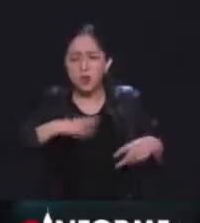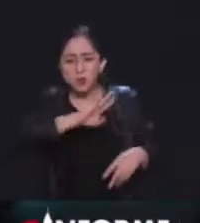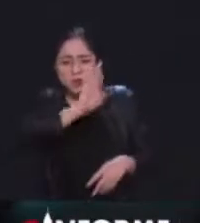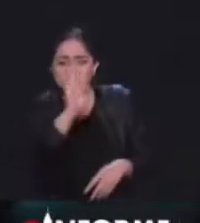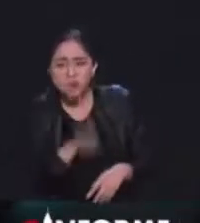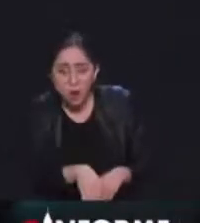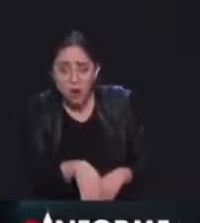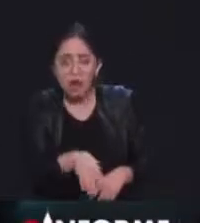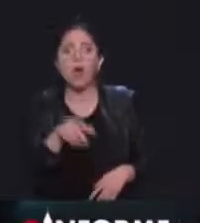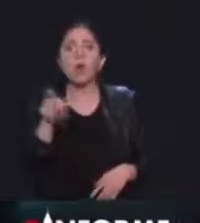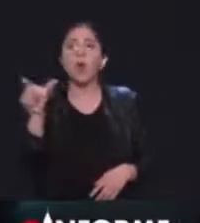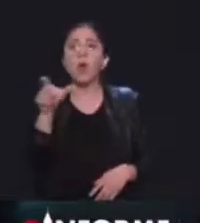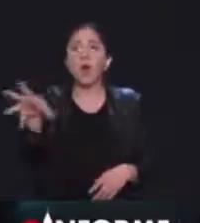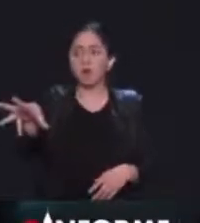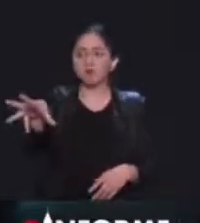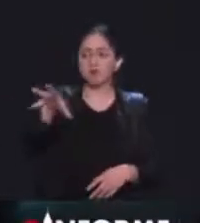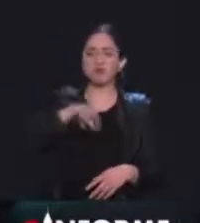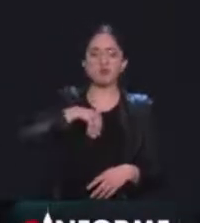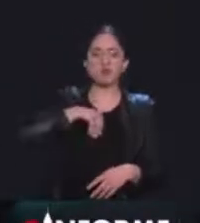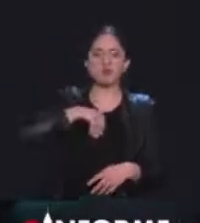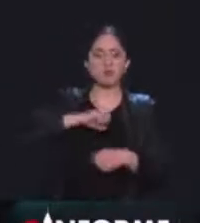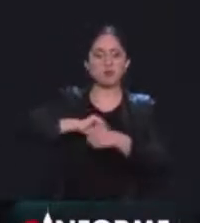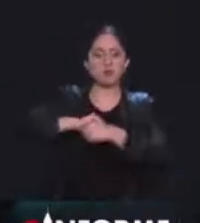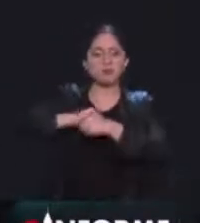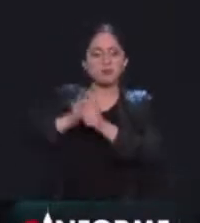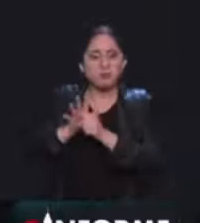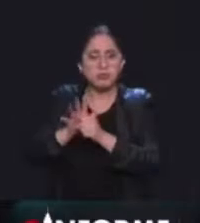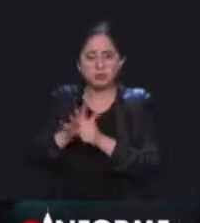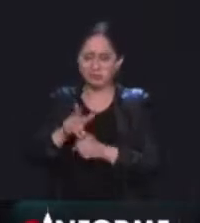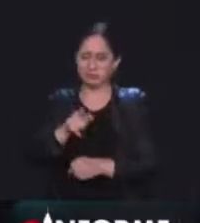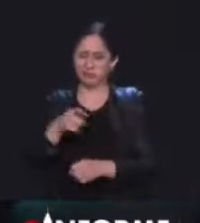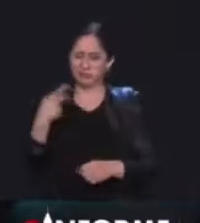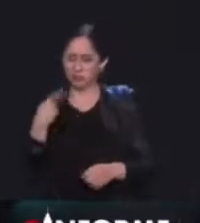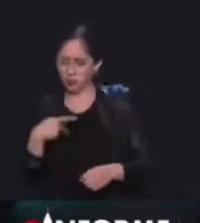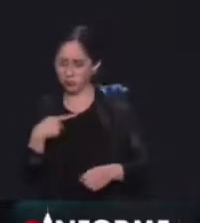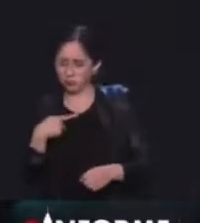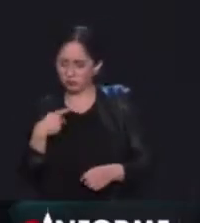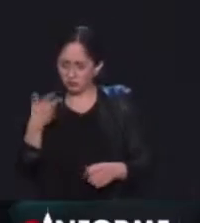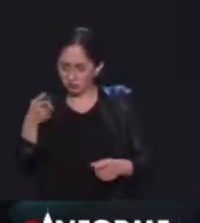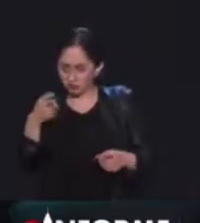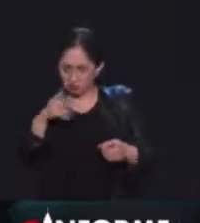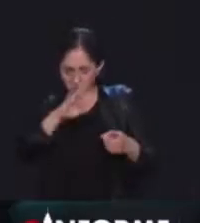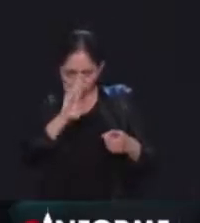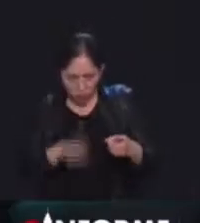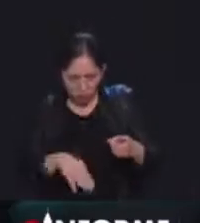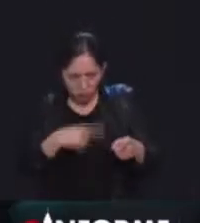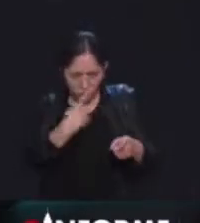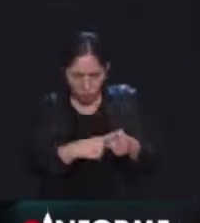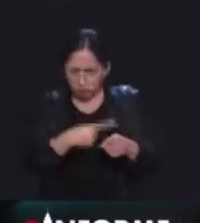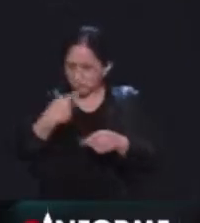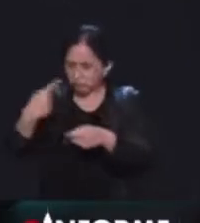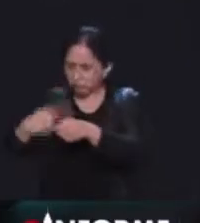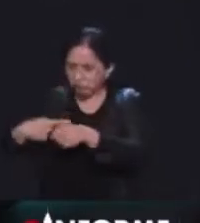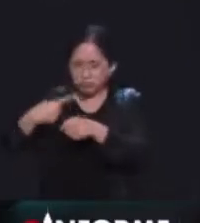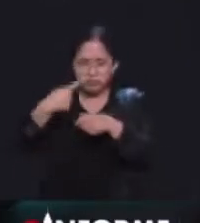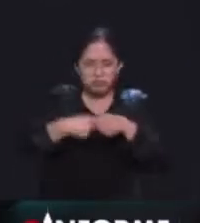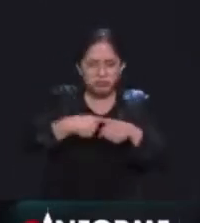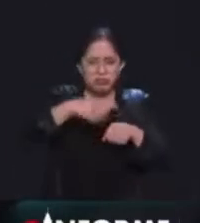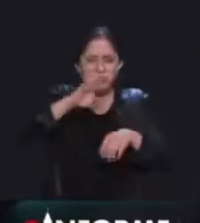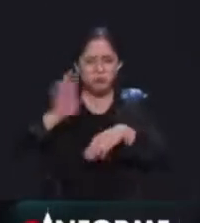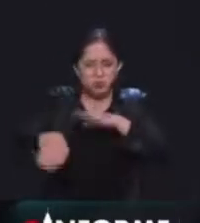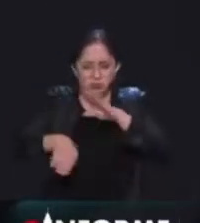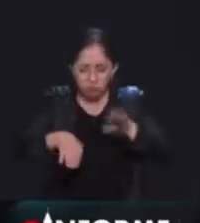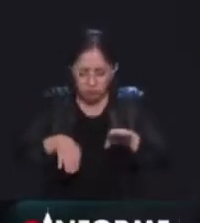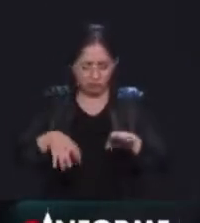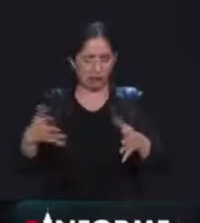COVID como alerta temprana. Ese concepto es muy importante. ¿Qué significa eso? Que se